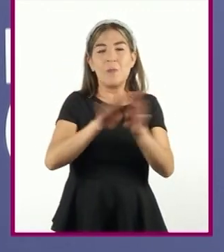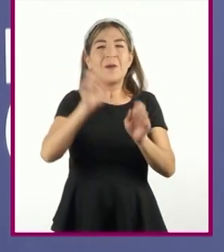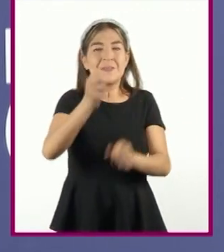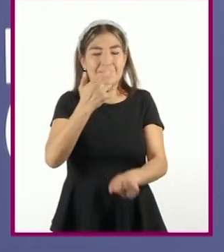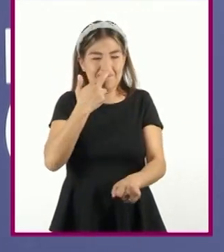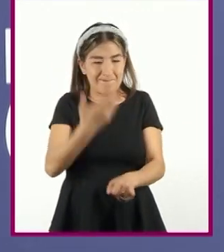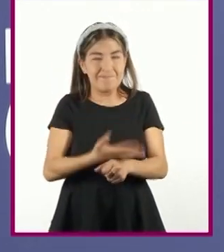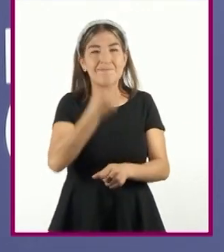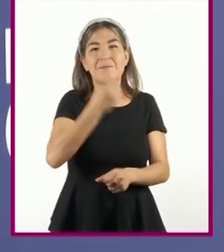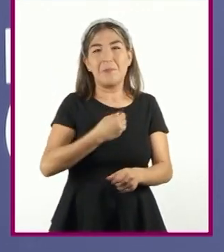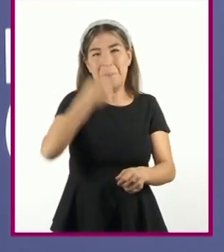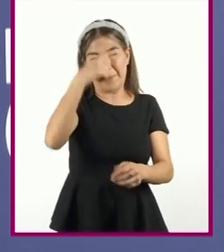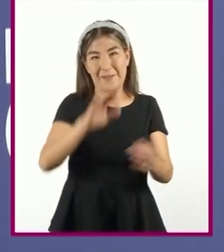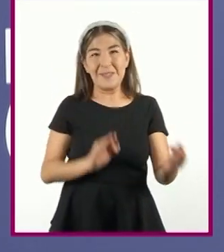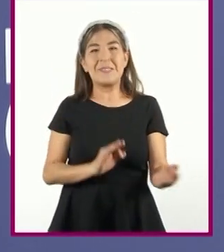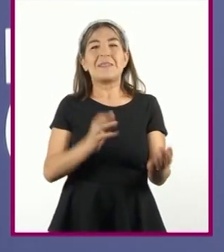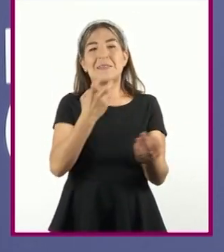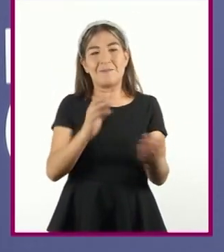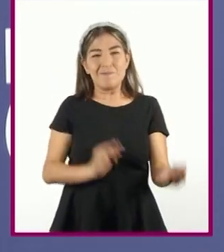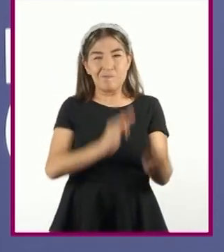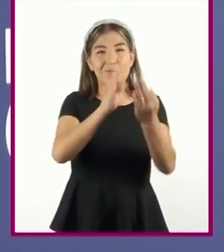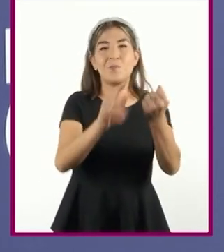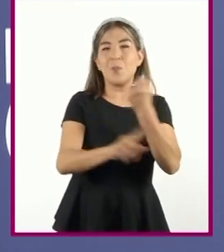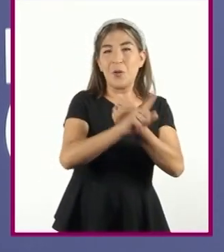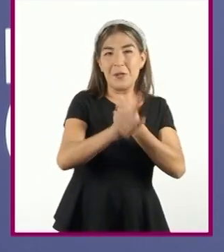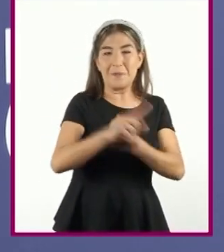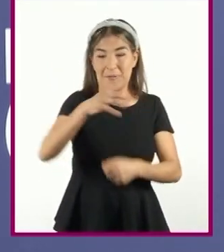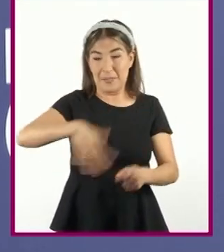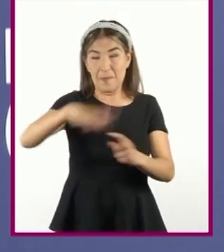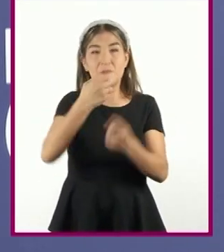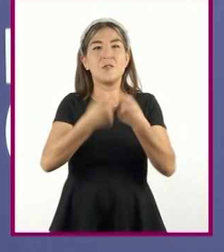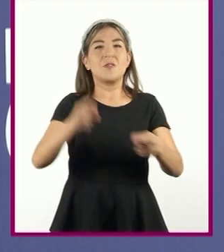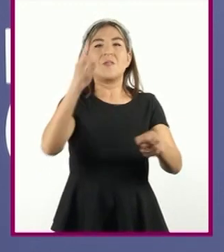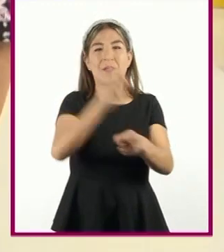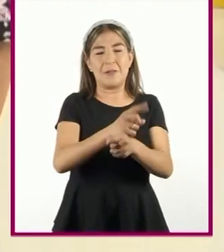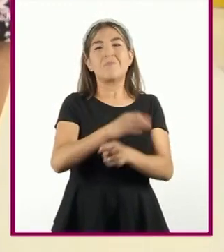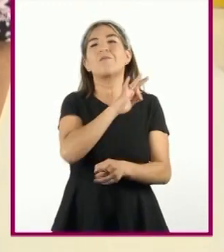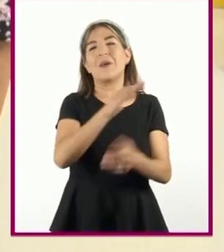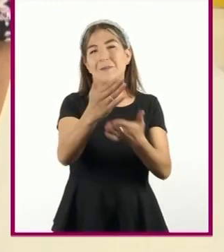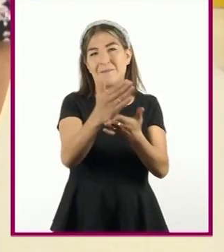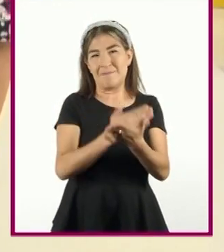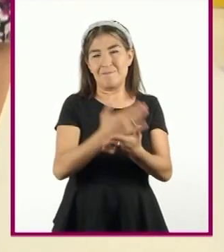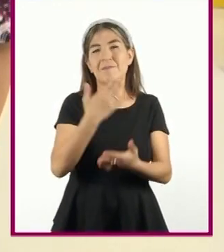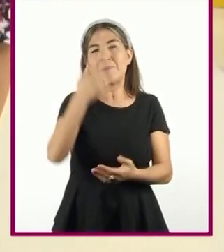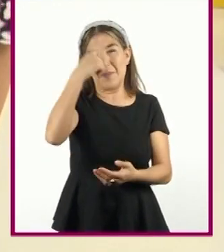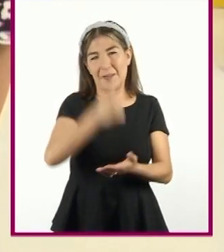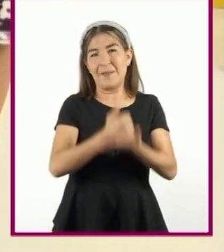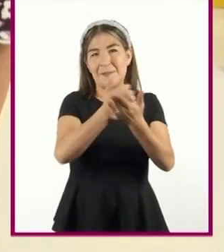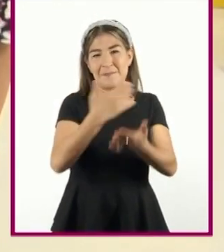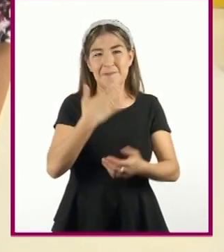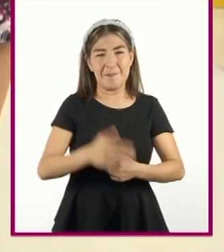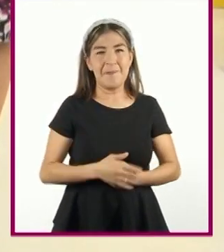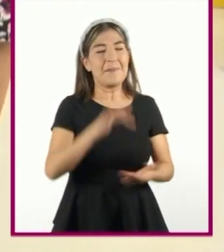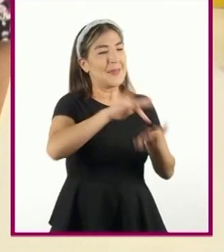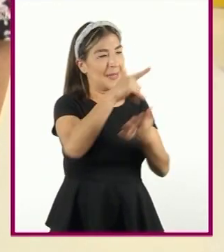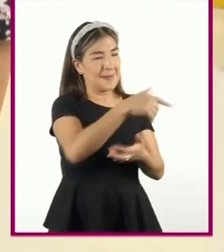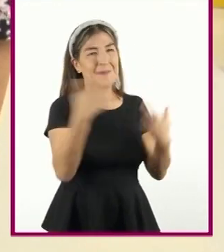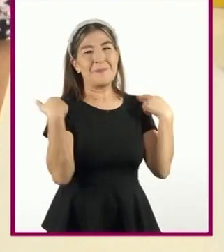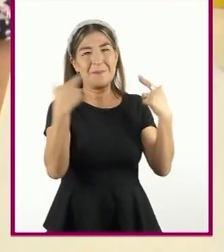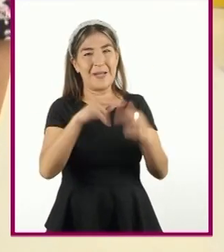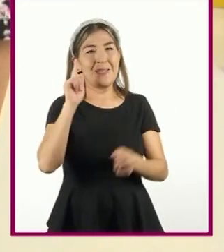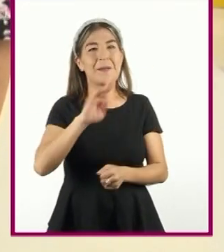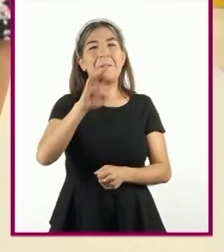desastre natural o antrópico como sociedad, seremos menos vulnerables. Gracias, maestra Brenda y